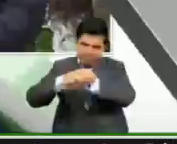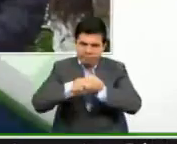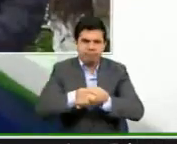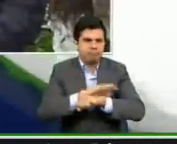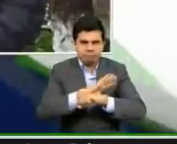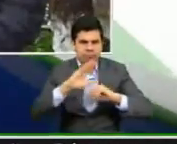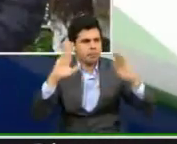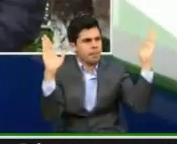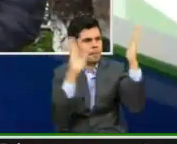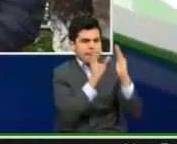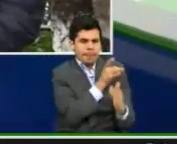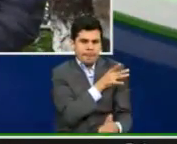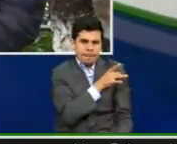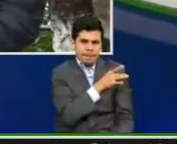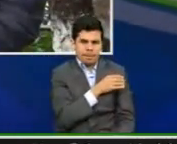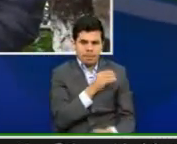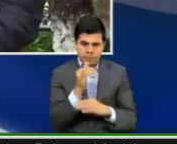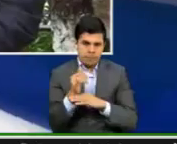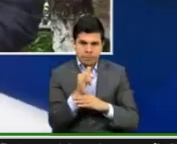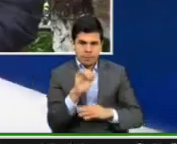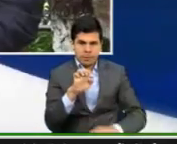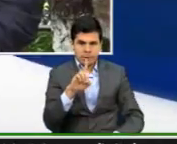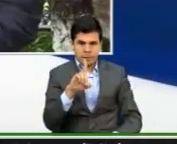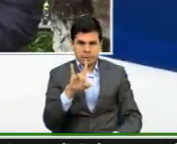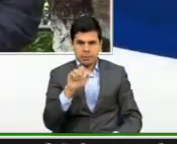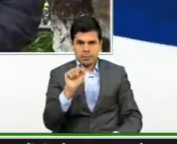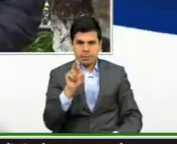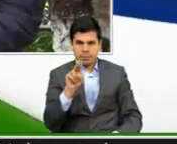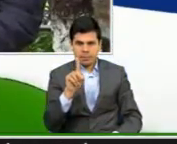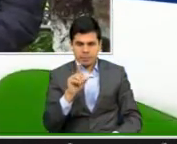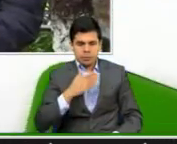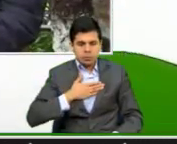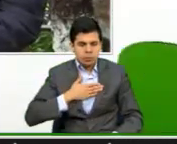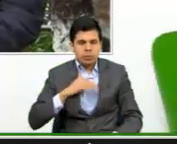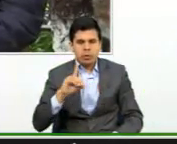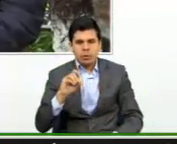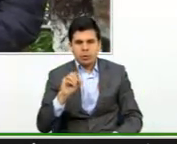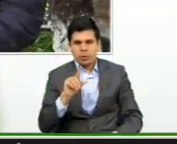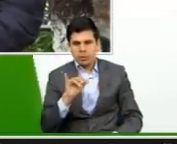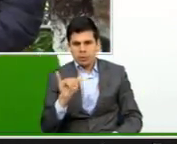con la cámara de eduard suárez les informó para oriente noticias doll y xiomara niño